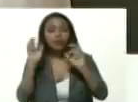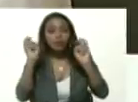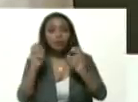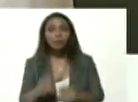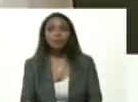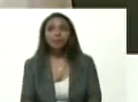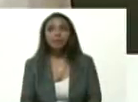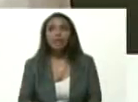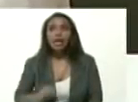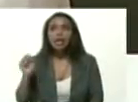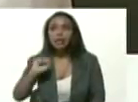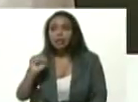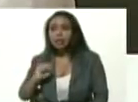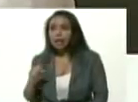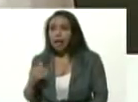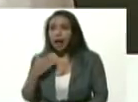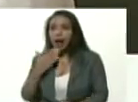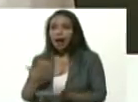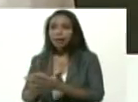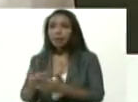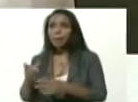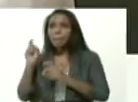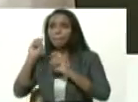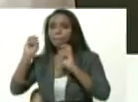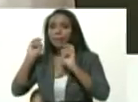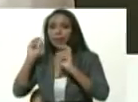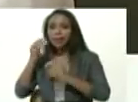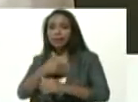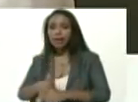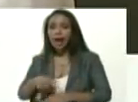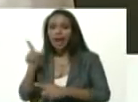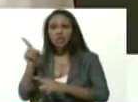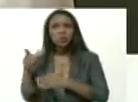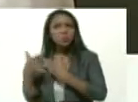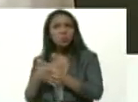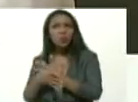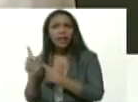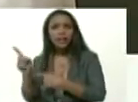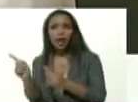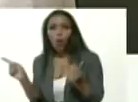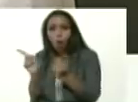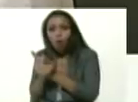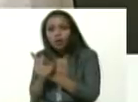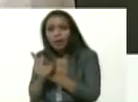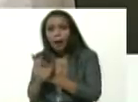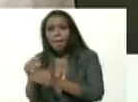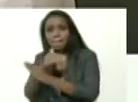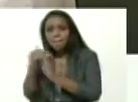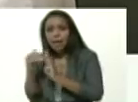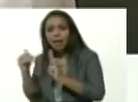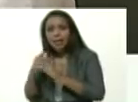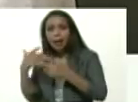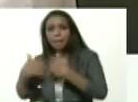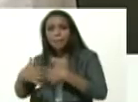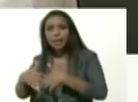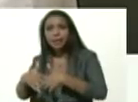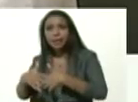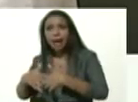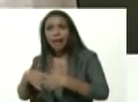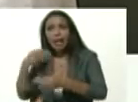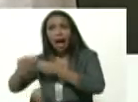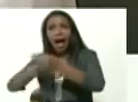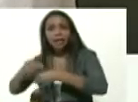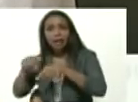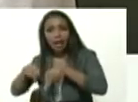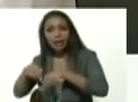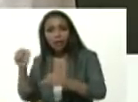Sí, gracias, presidente. En efecto, las pymes, que son las pequeñas y medianas empresas e industrias que están dedicadas